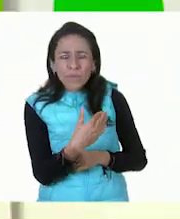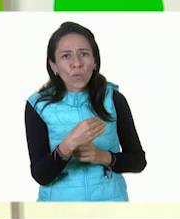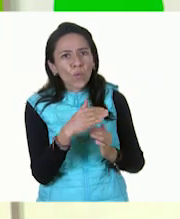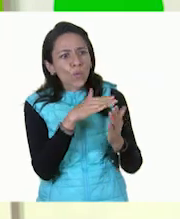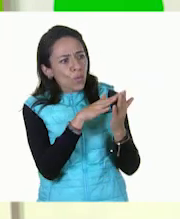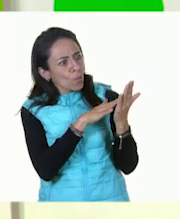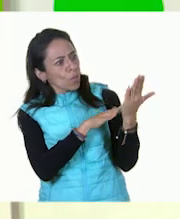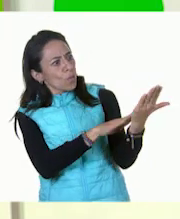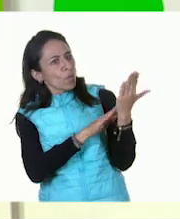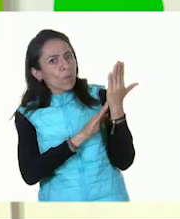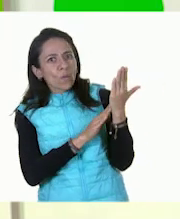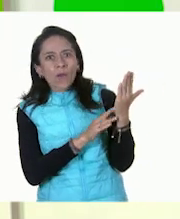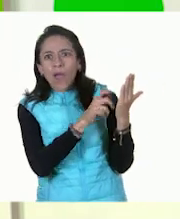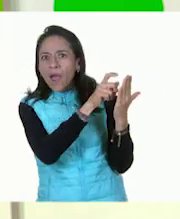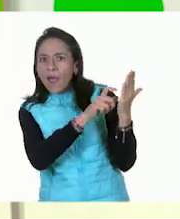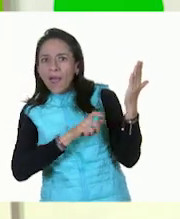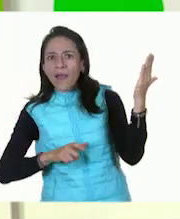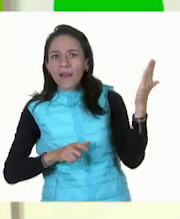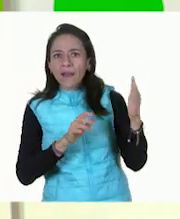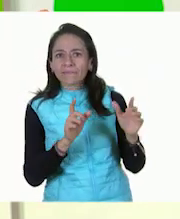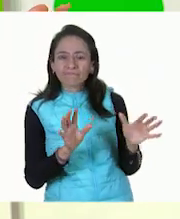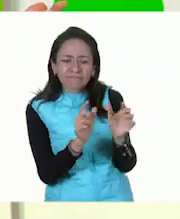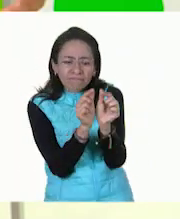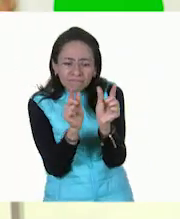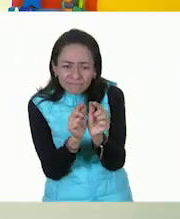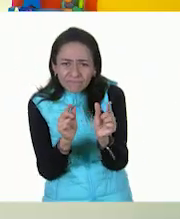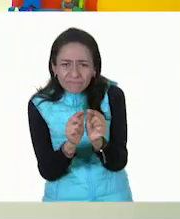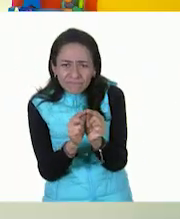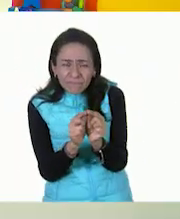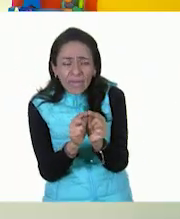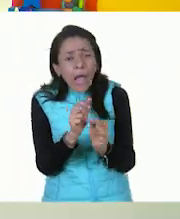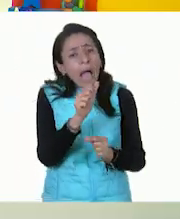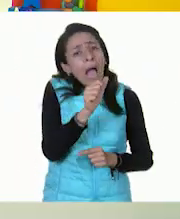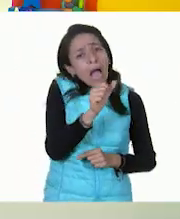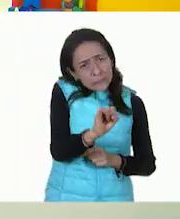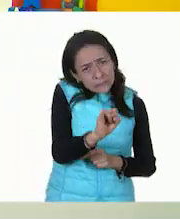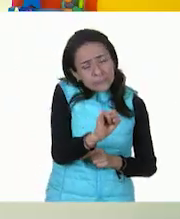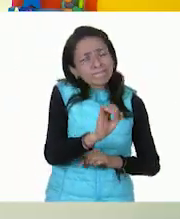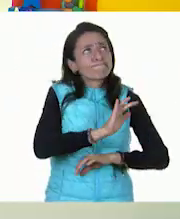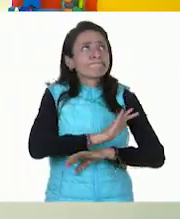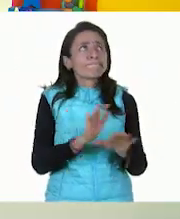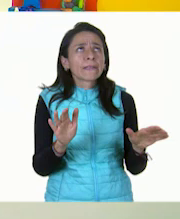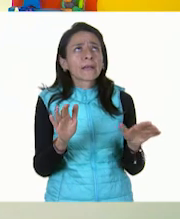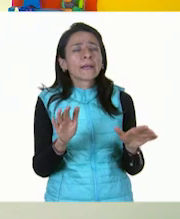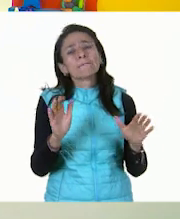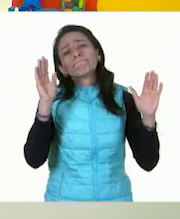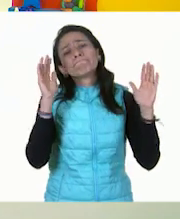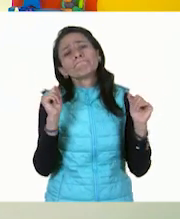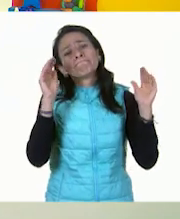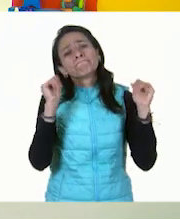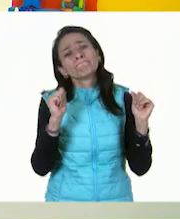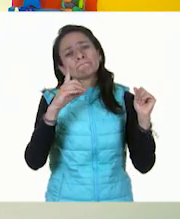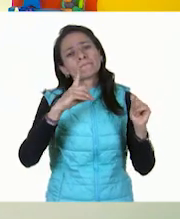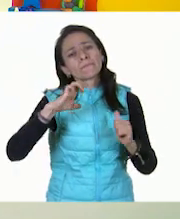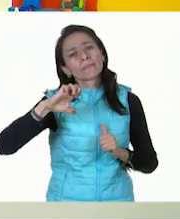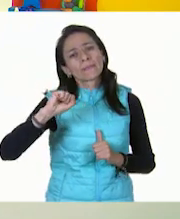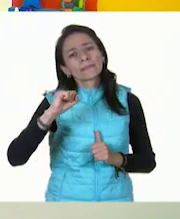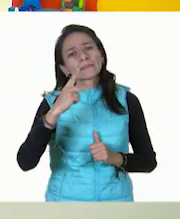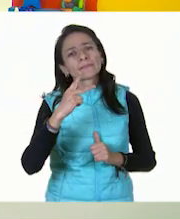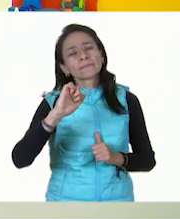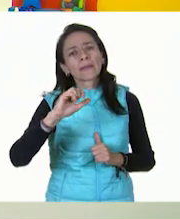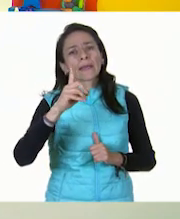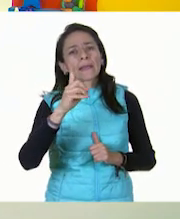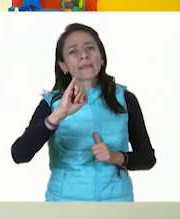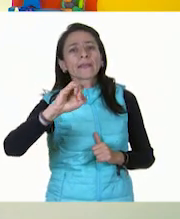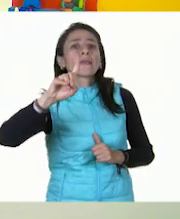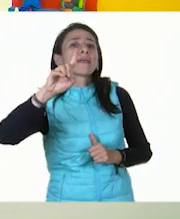Y así llegamos a la despedida. Así es, pero antes de irnos te propongo hacer una rima allá en